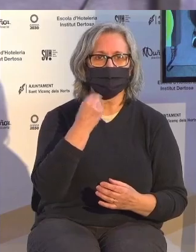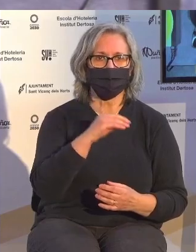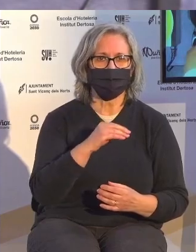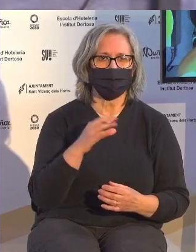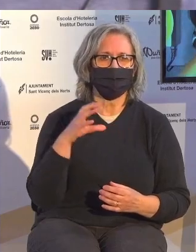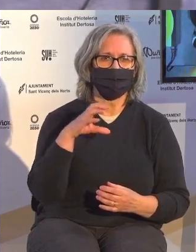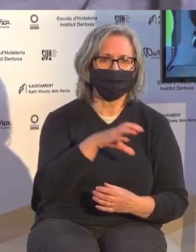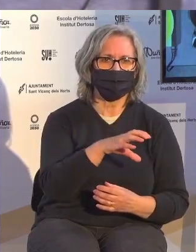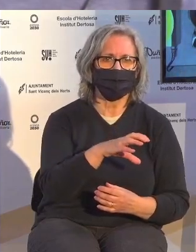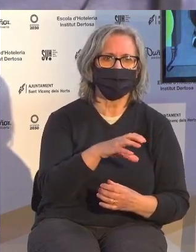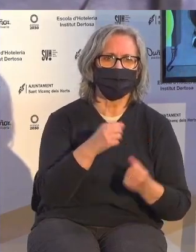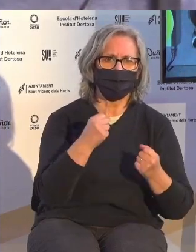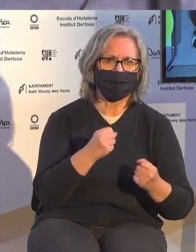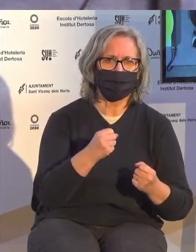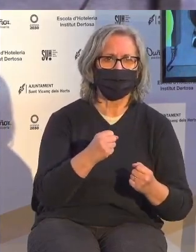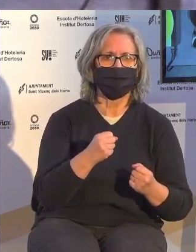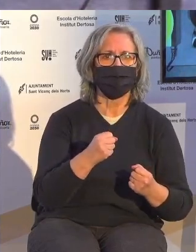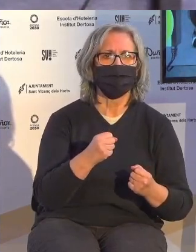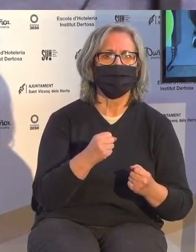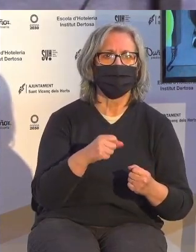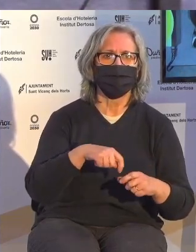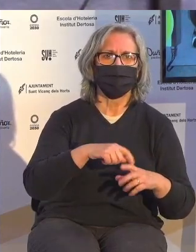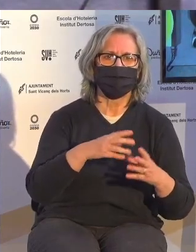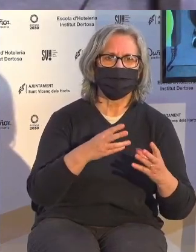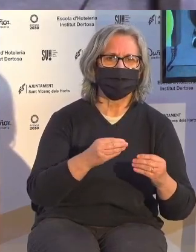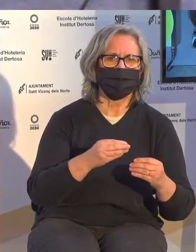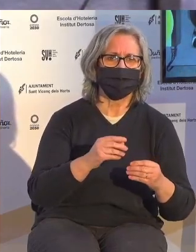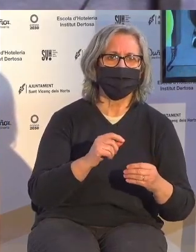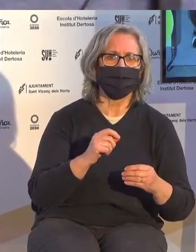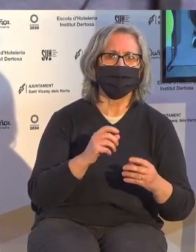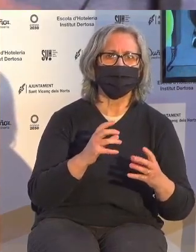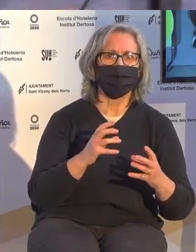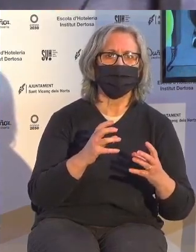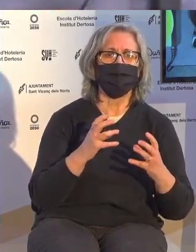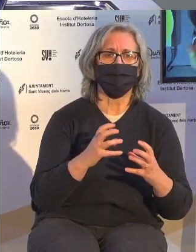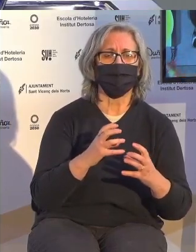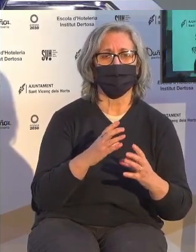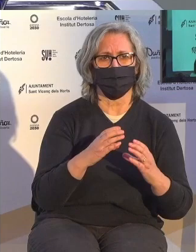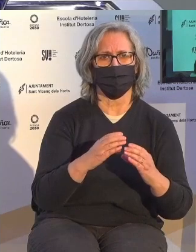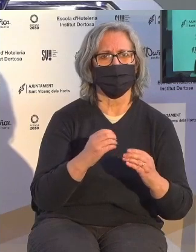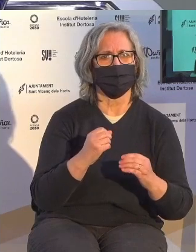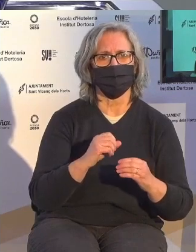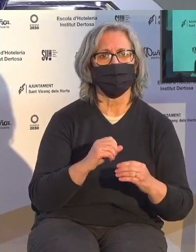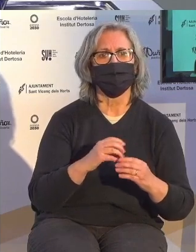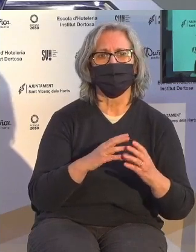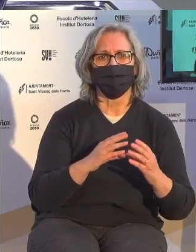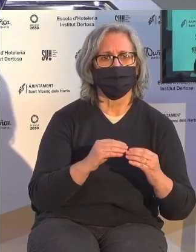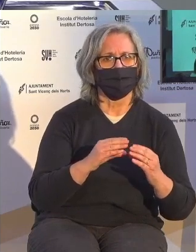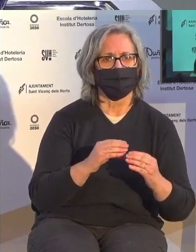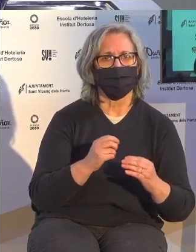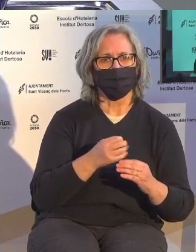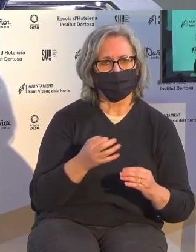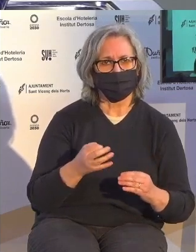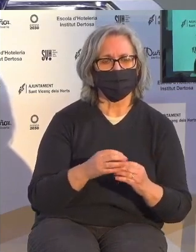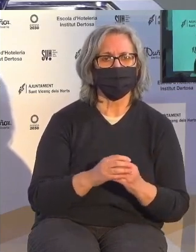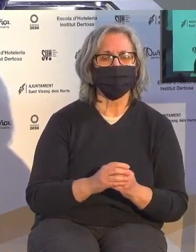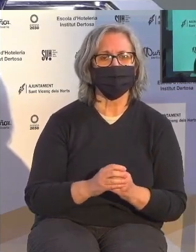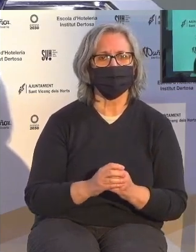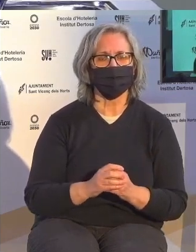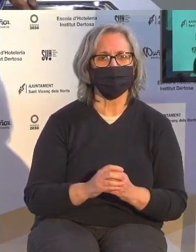de este relato y aquí no hay es bastante no hay goma guar no hay nada de eso qué